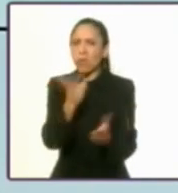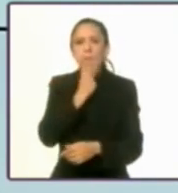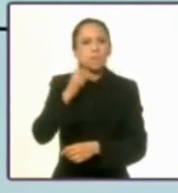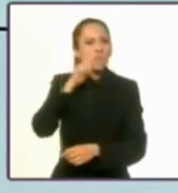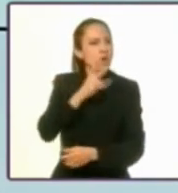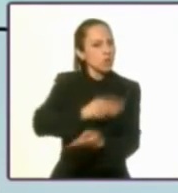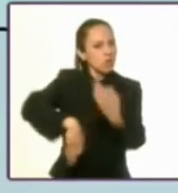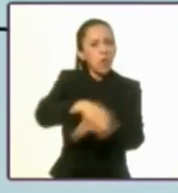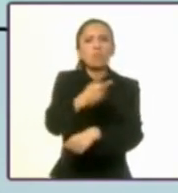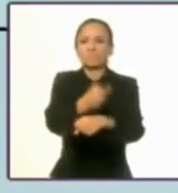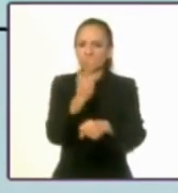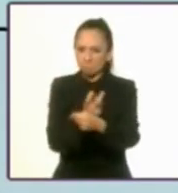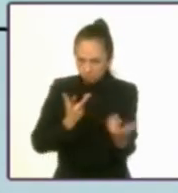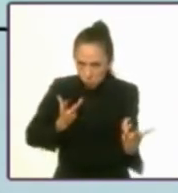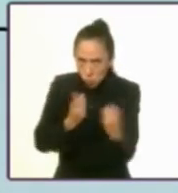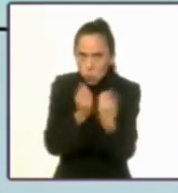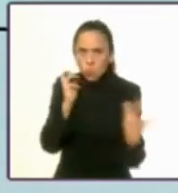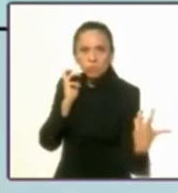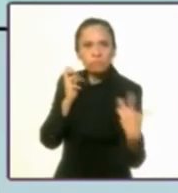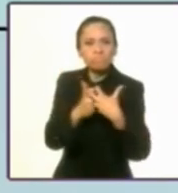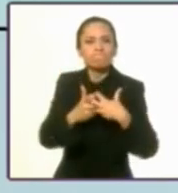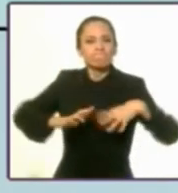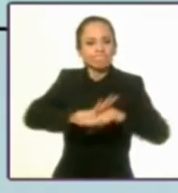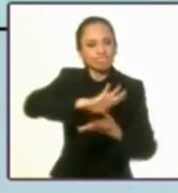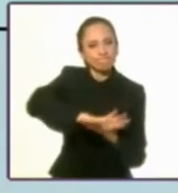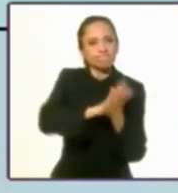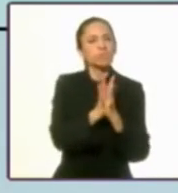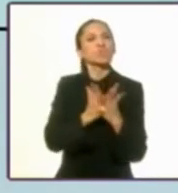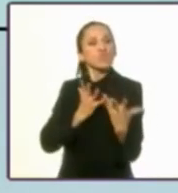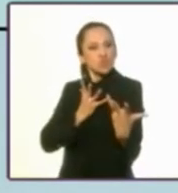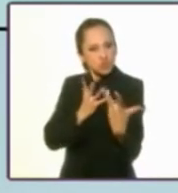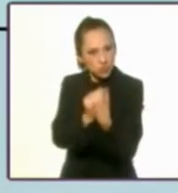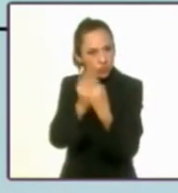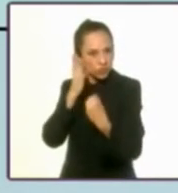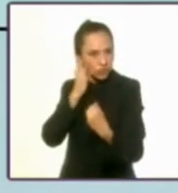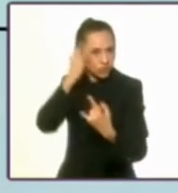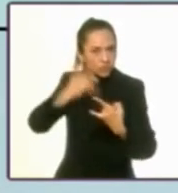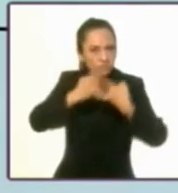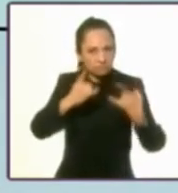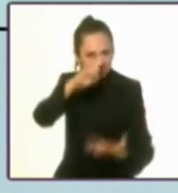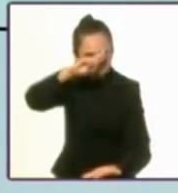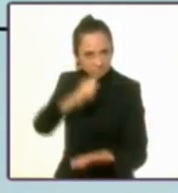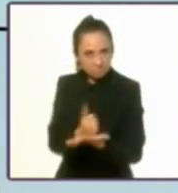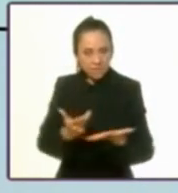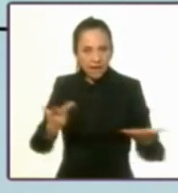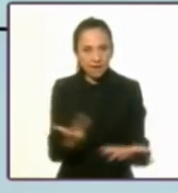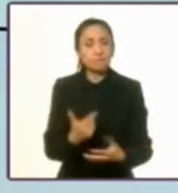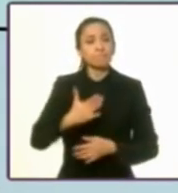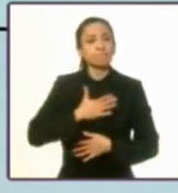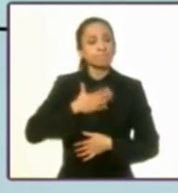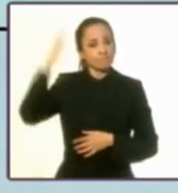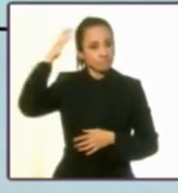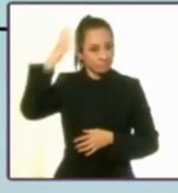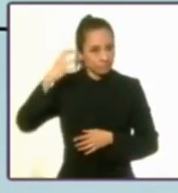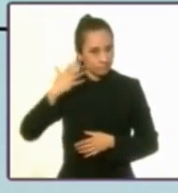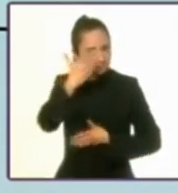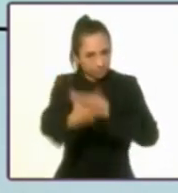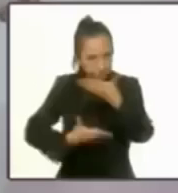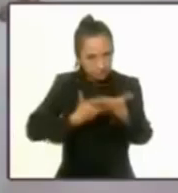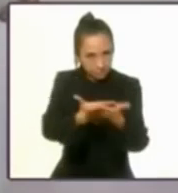transformación vamos a hacer juntos historia juntos haremos historia soy claudia sheinbaum y estoy para